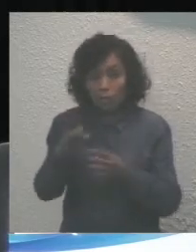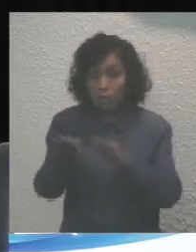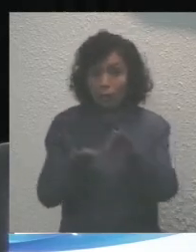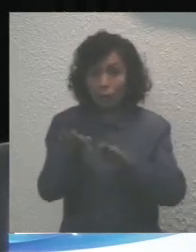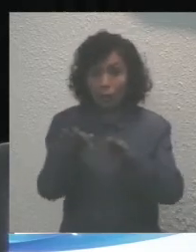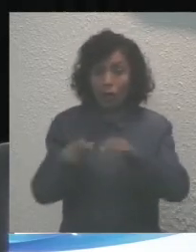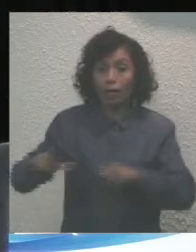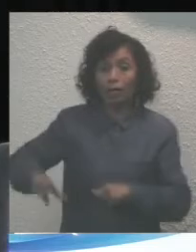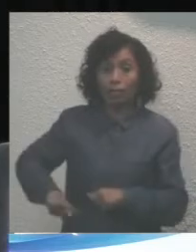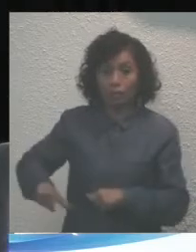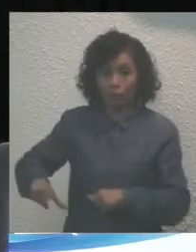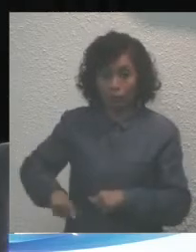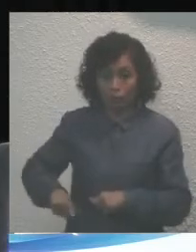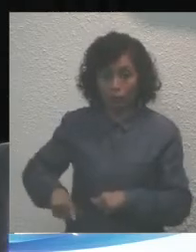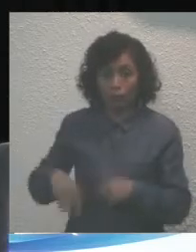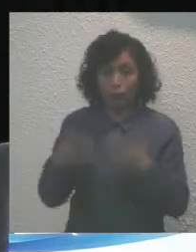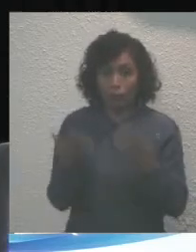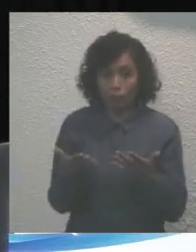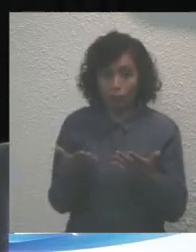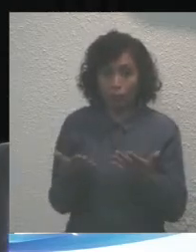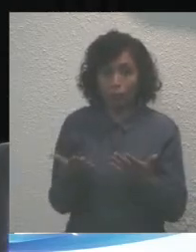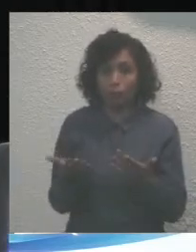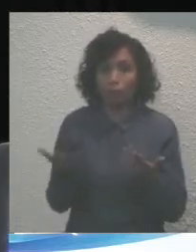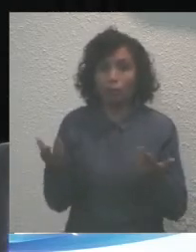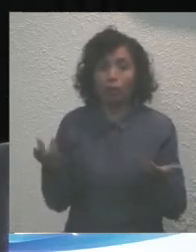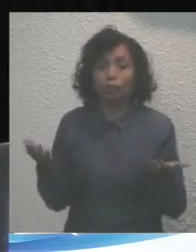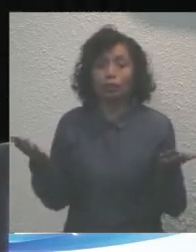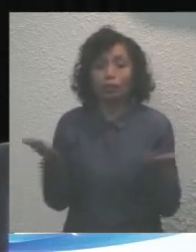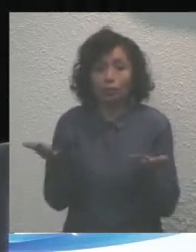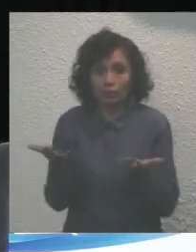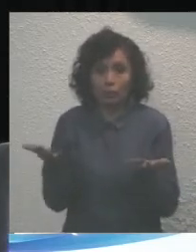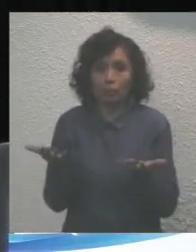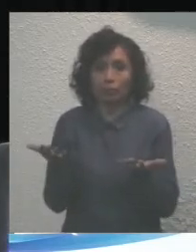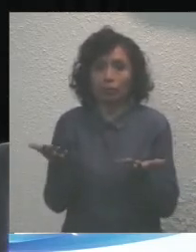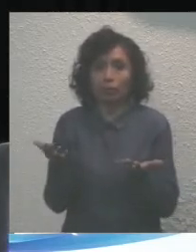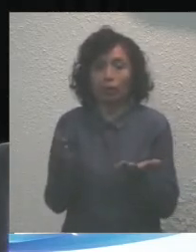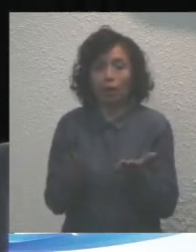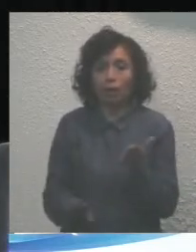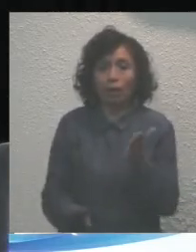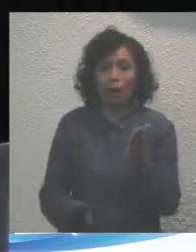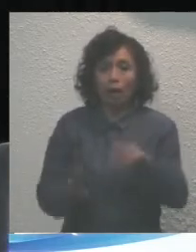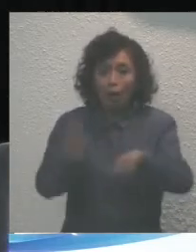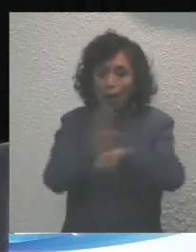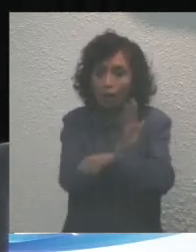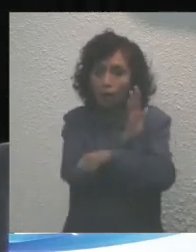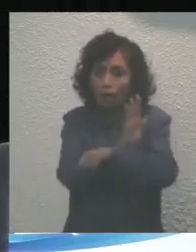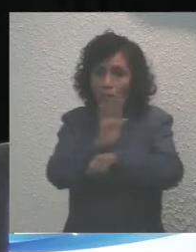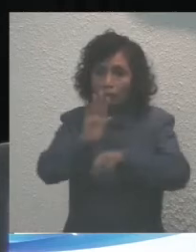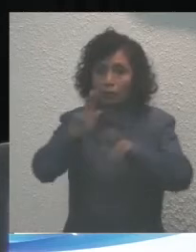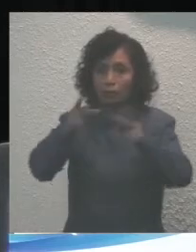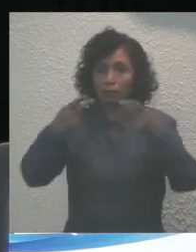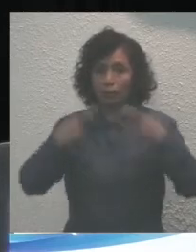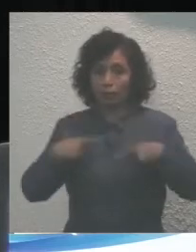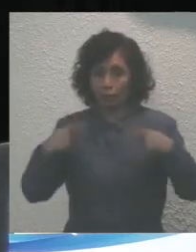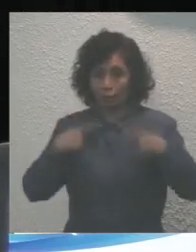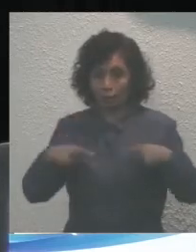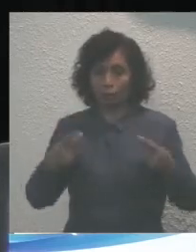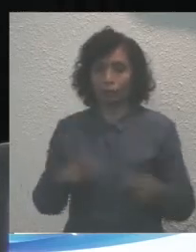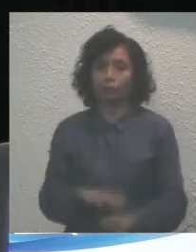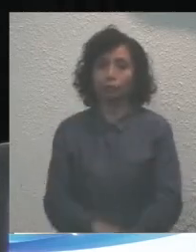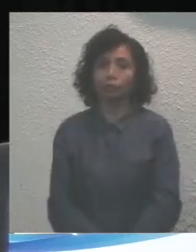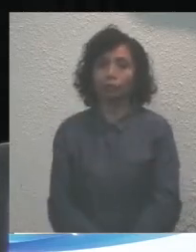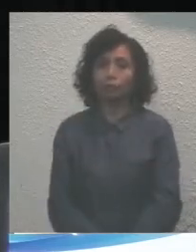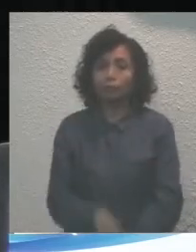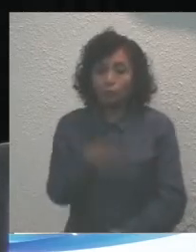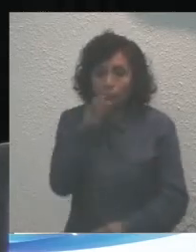el gobierno, que han servido para todo, menos para satisfacer las necesidades básicas del pueblo.